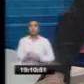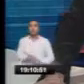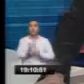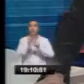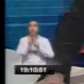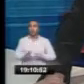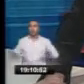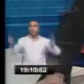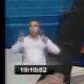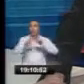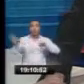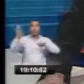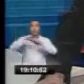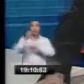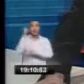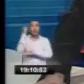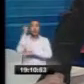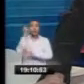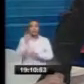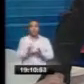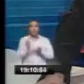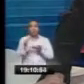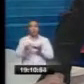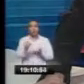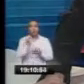sobre los derechos de los pueblos indígenas.